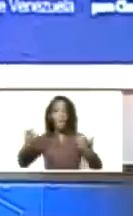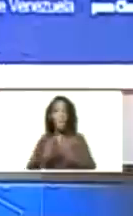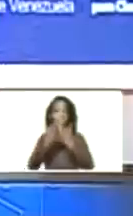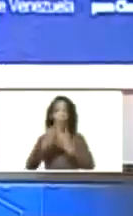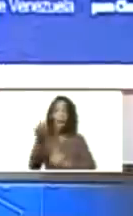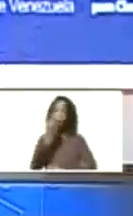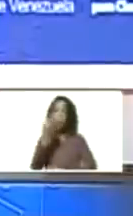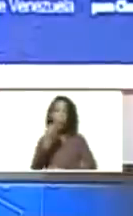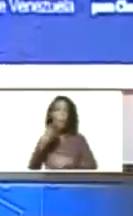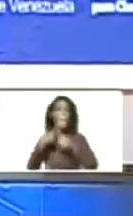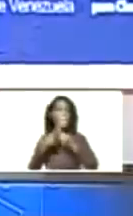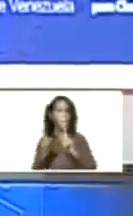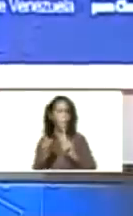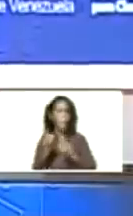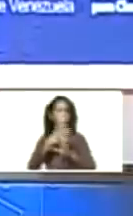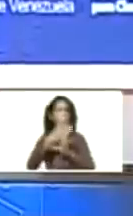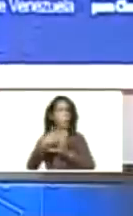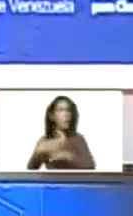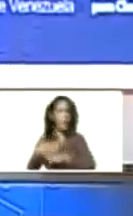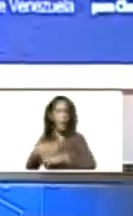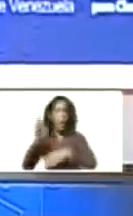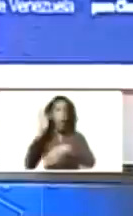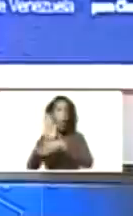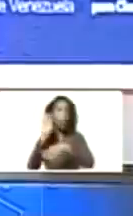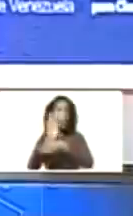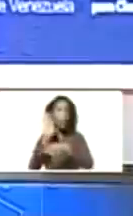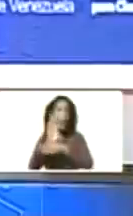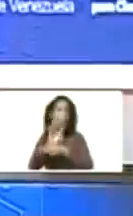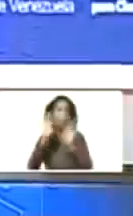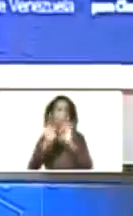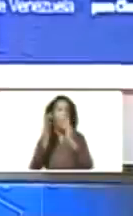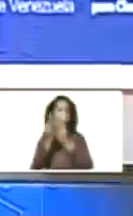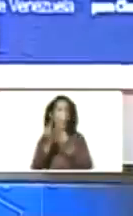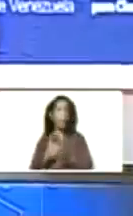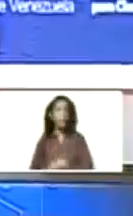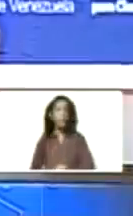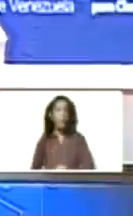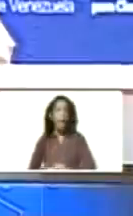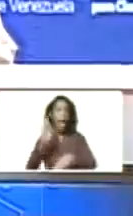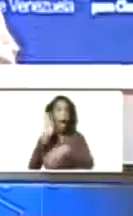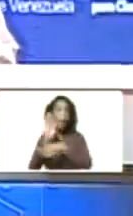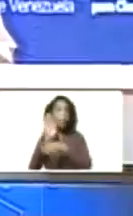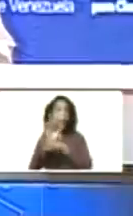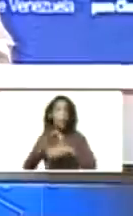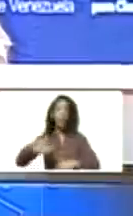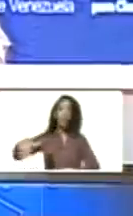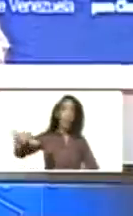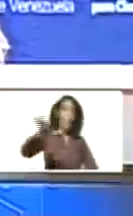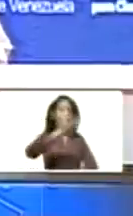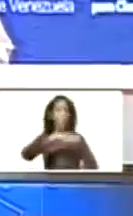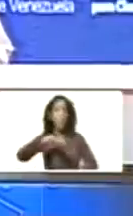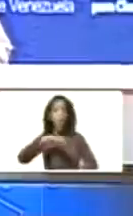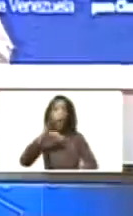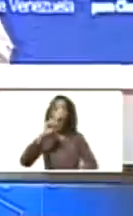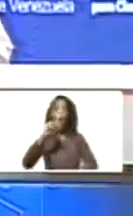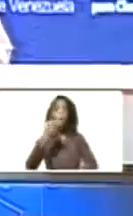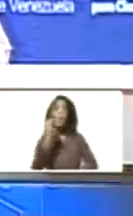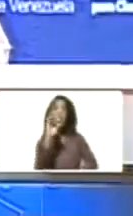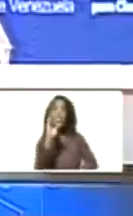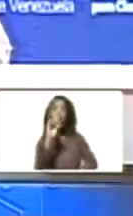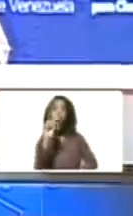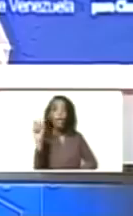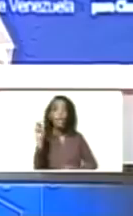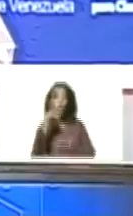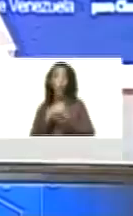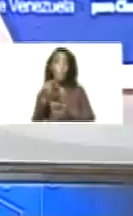comida, pero vamos a compartir los cuidados en familia, a cuidarnos todos. El Omicron llegó, es